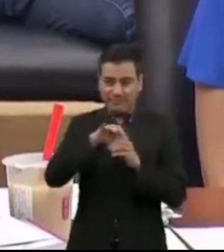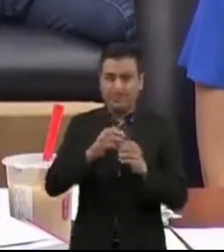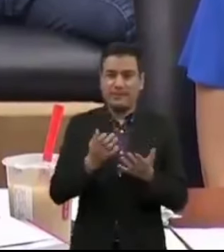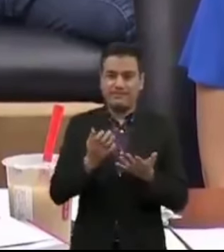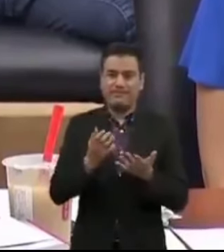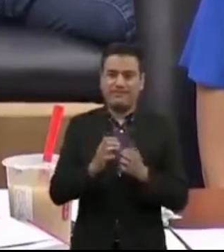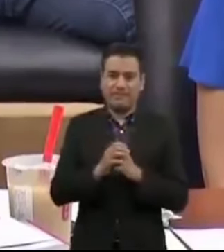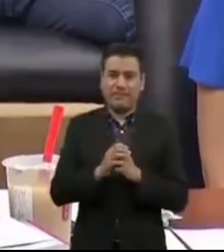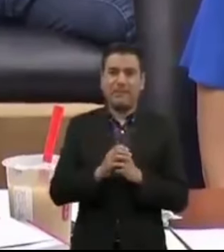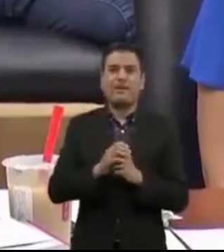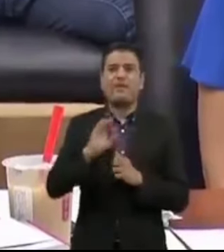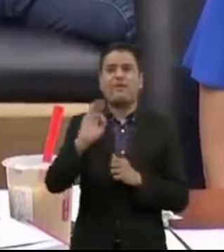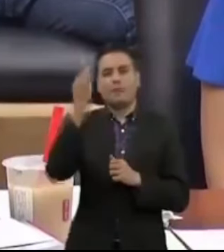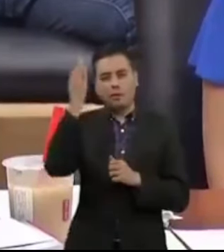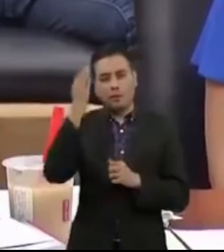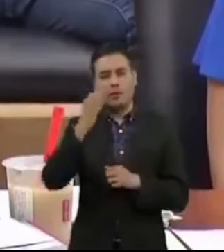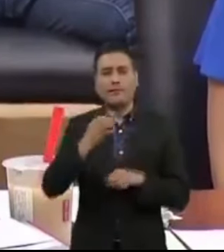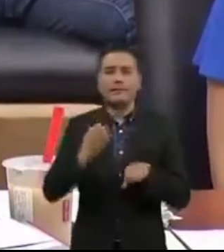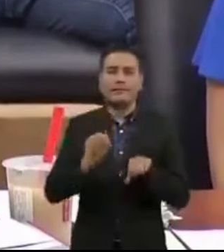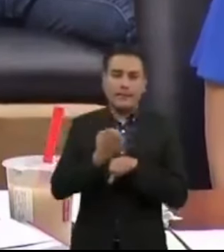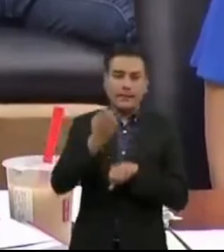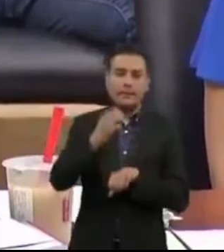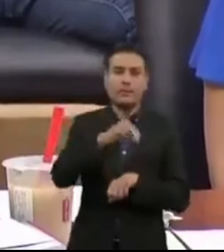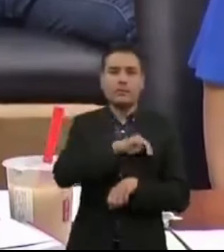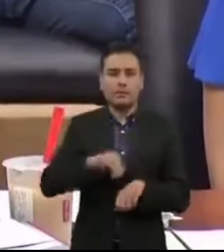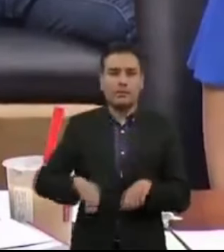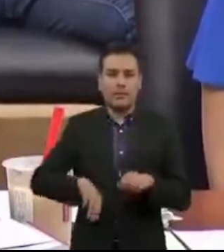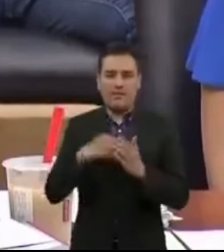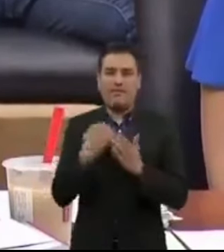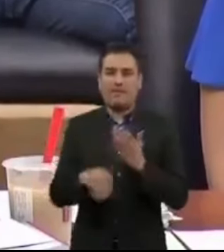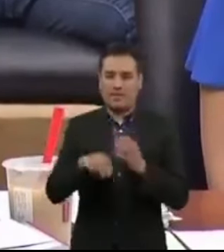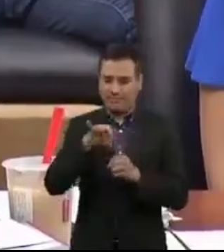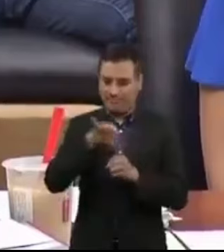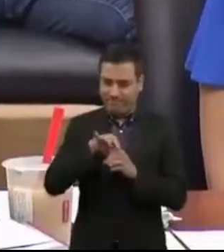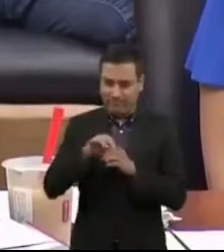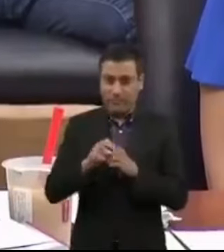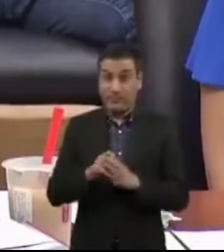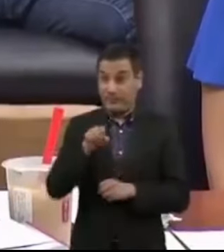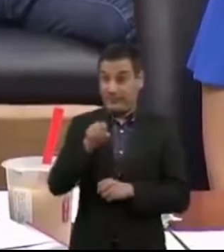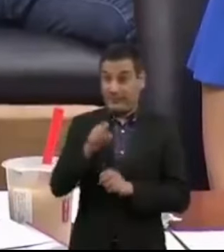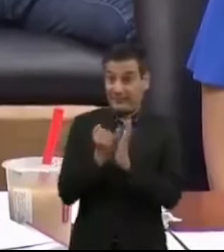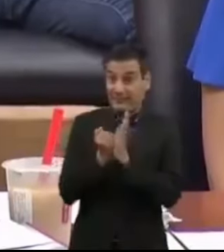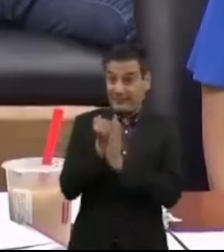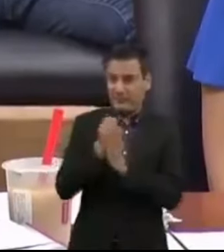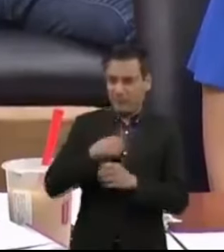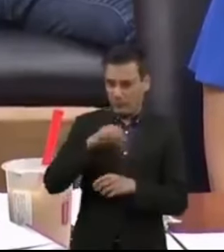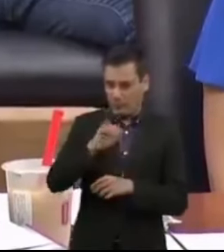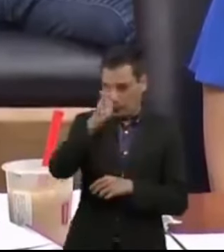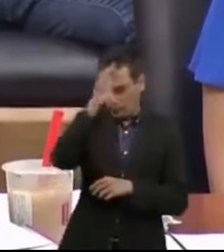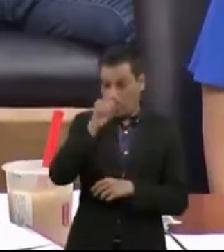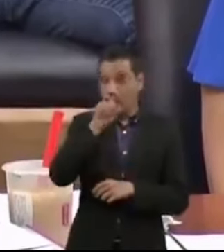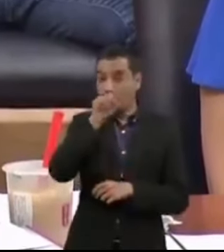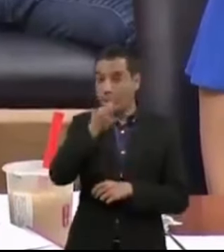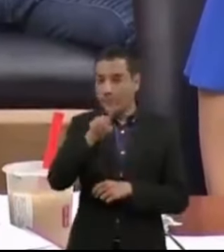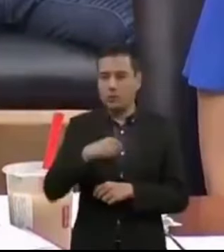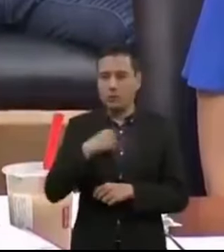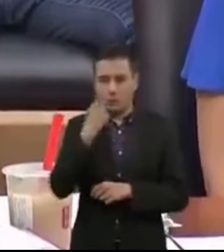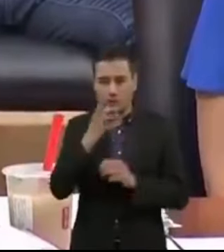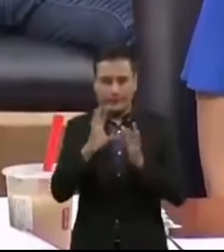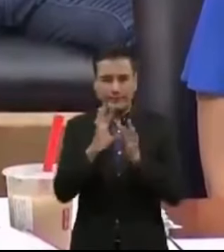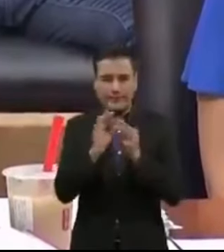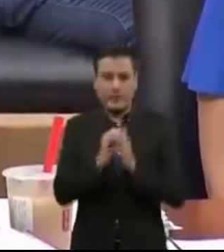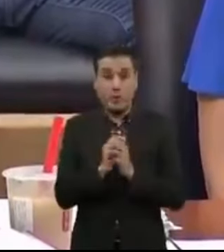que se llevaron a cabo el pasado 2 de junio. Pero a pesar de estar de acuerdo con el dictamen que se nos presenta, no quiero dejar de señalar que